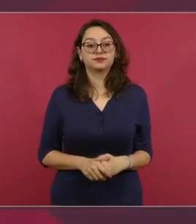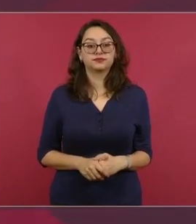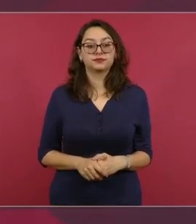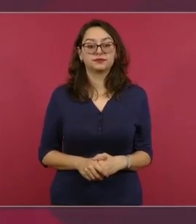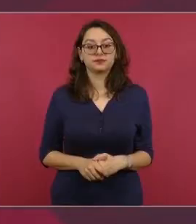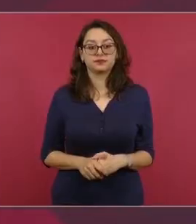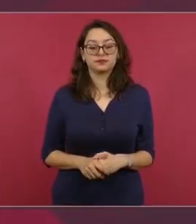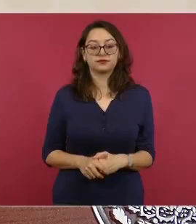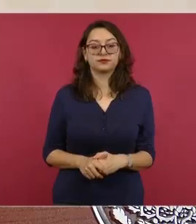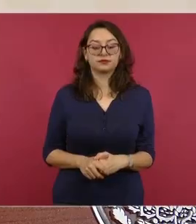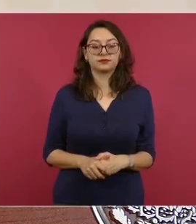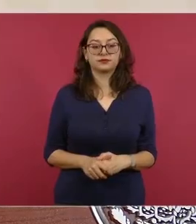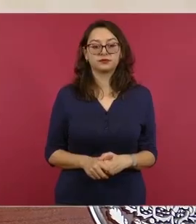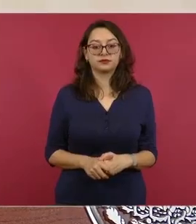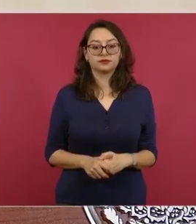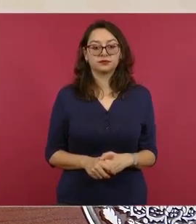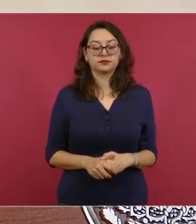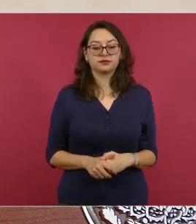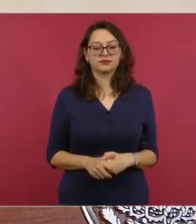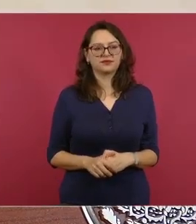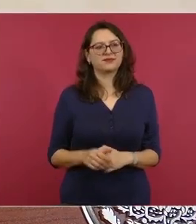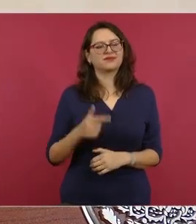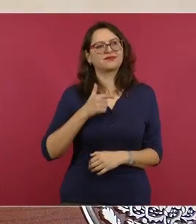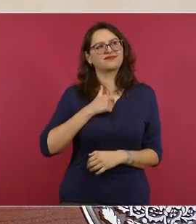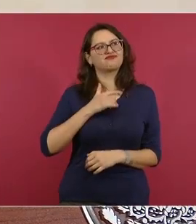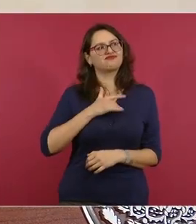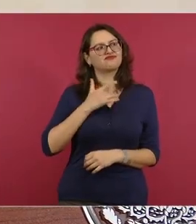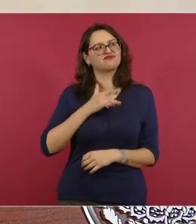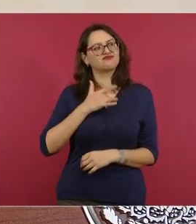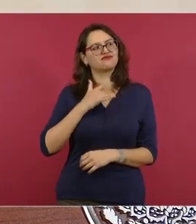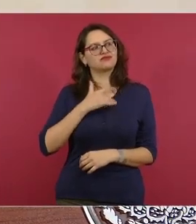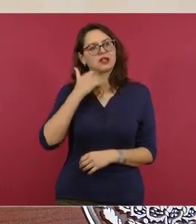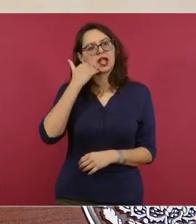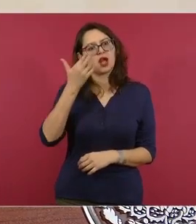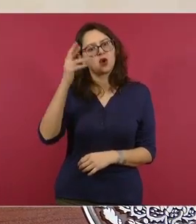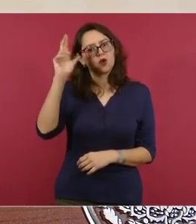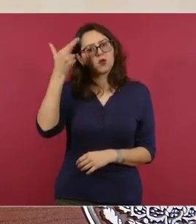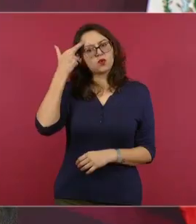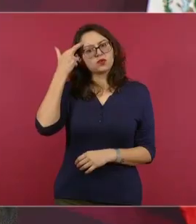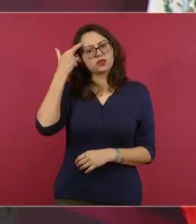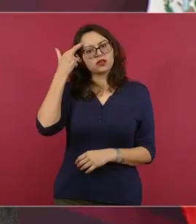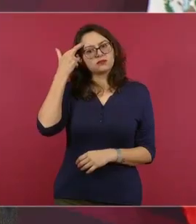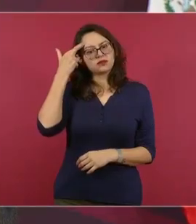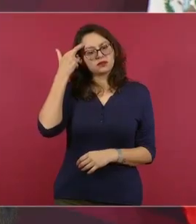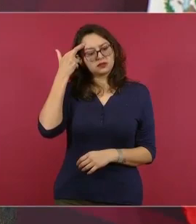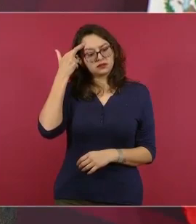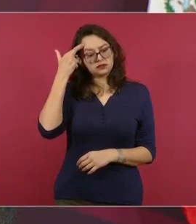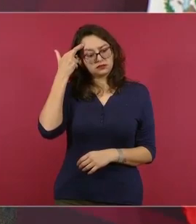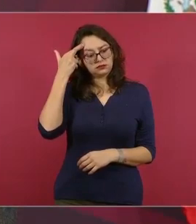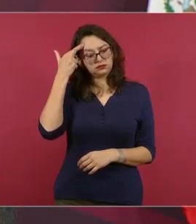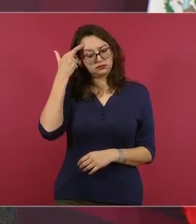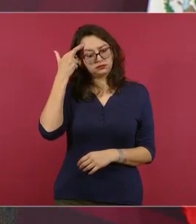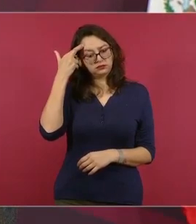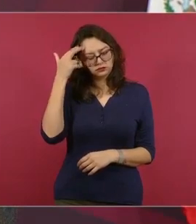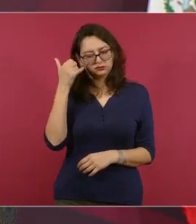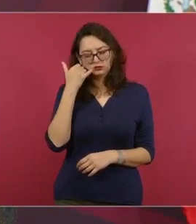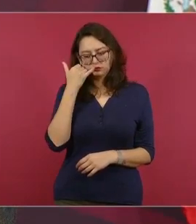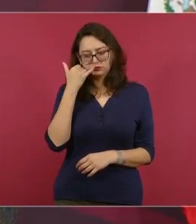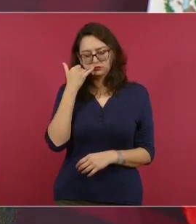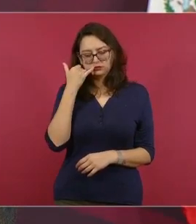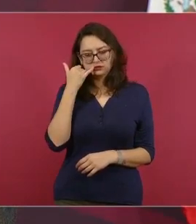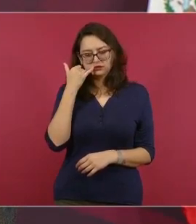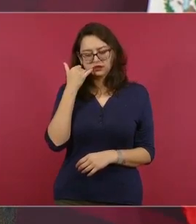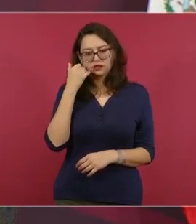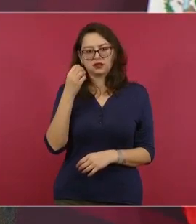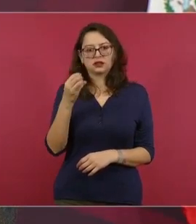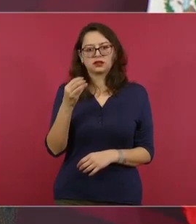Y estoy tratando de acordarme, fue después del zarpazo, después de que nos